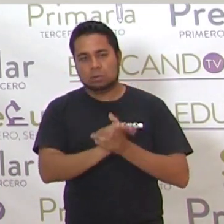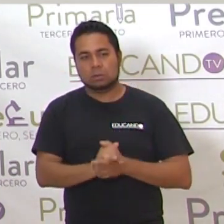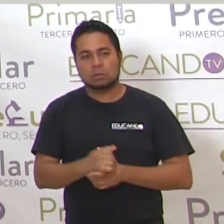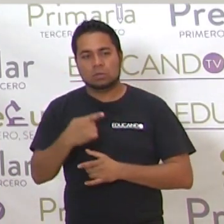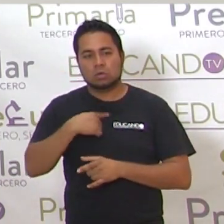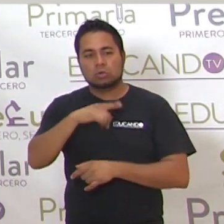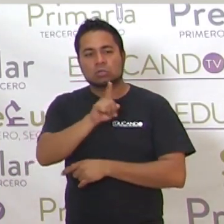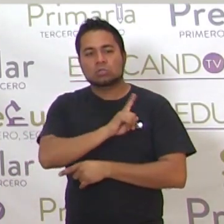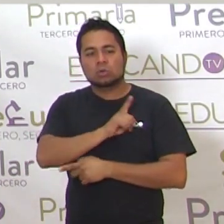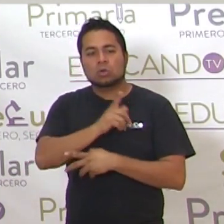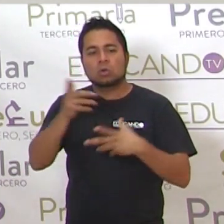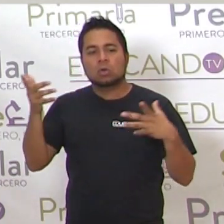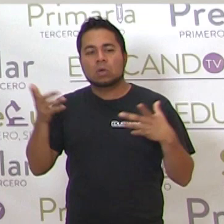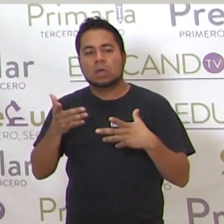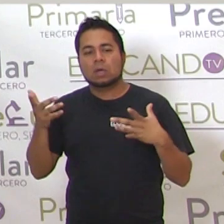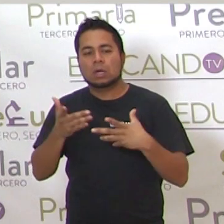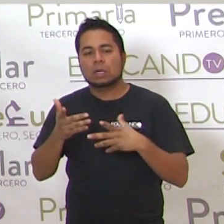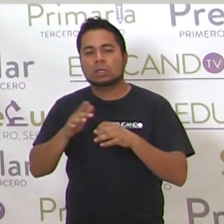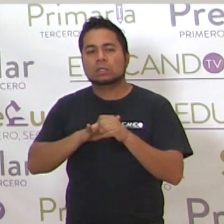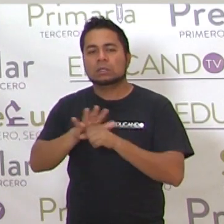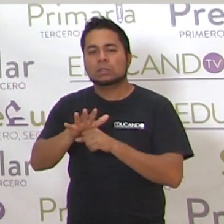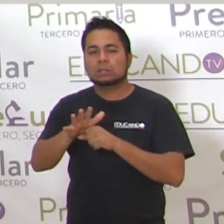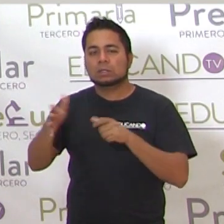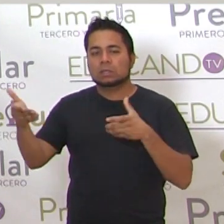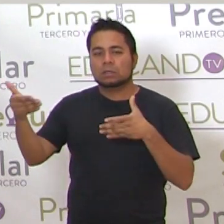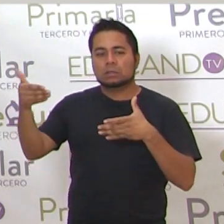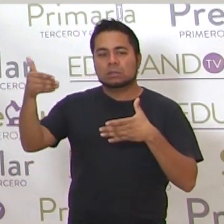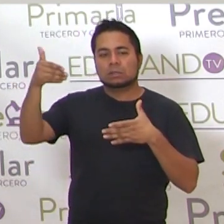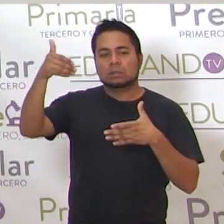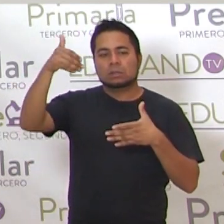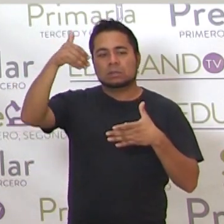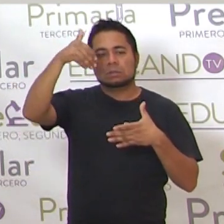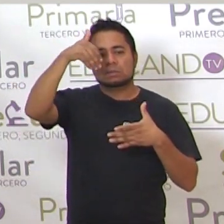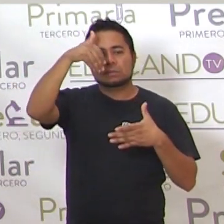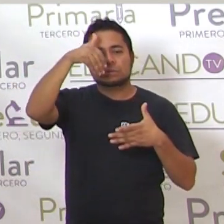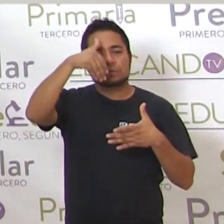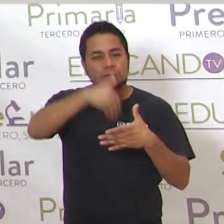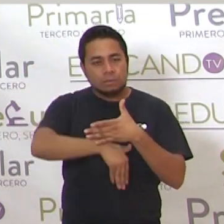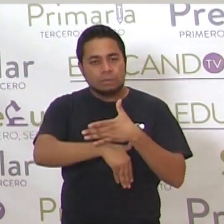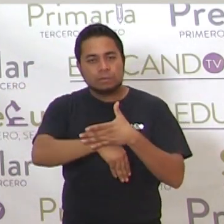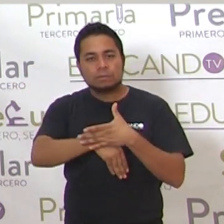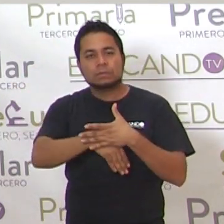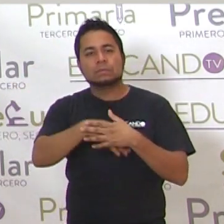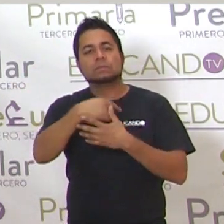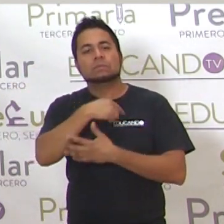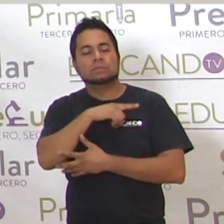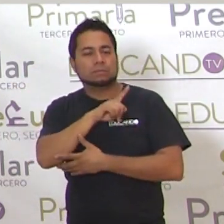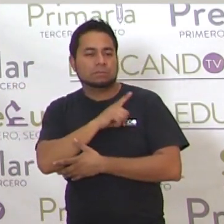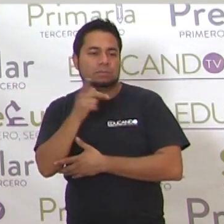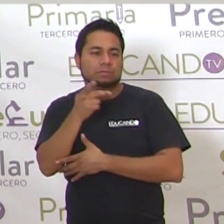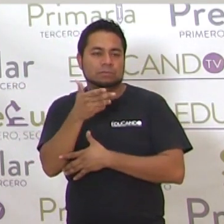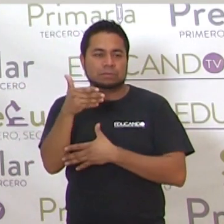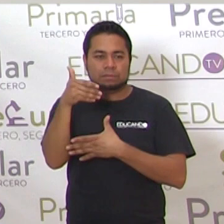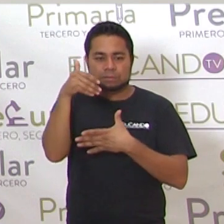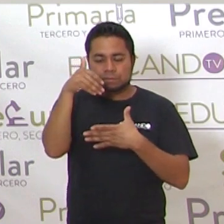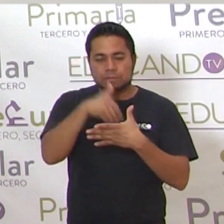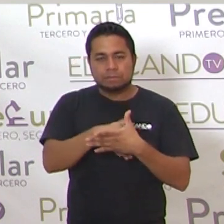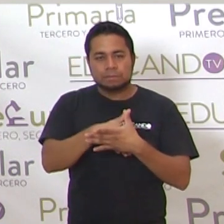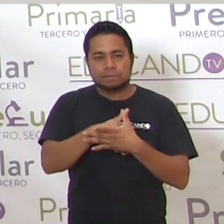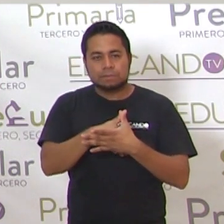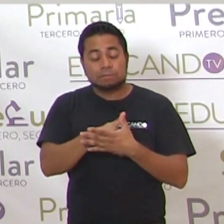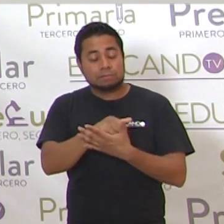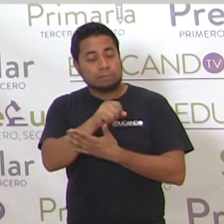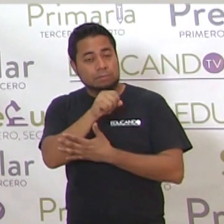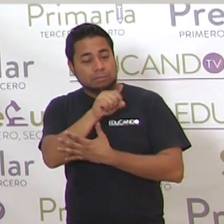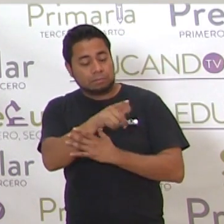sencillamente lo vamos a meter a adjuntar y se va a ir con el